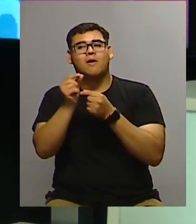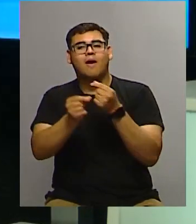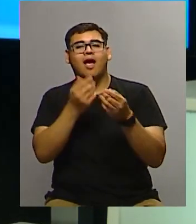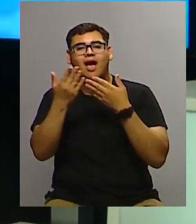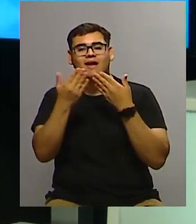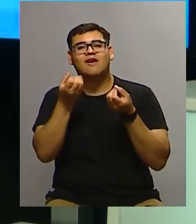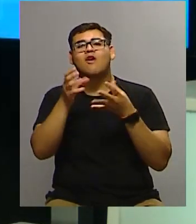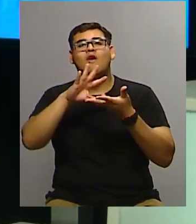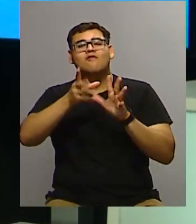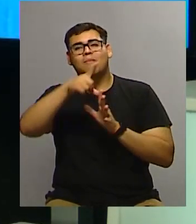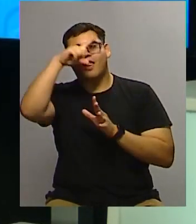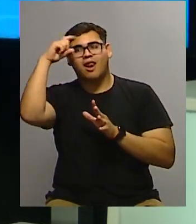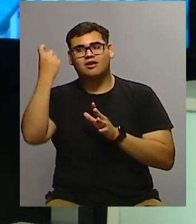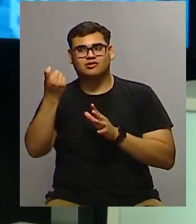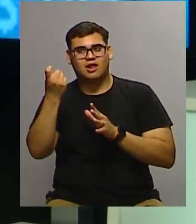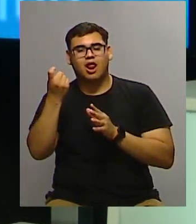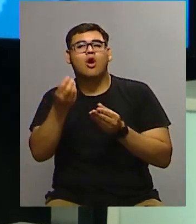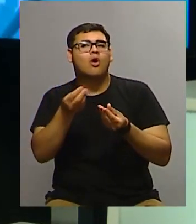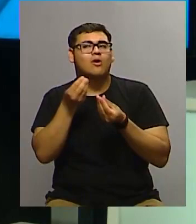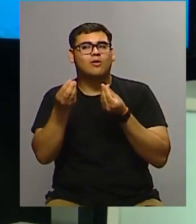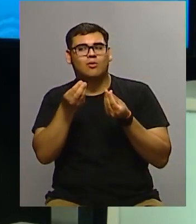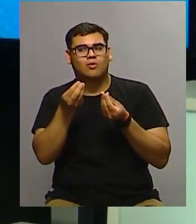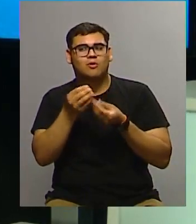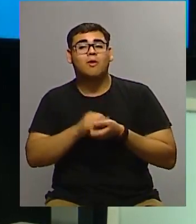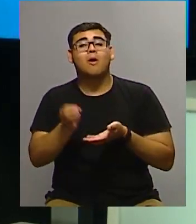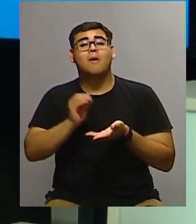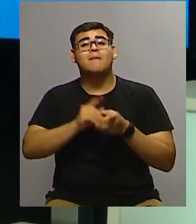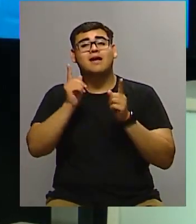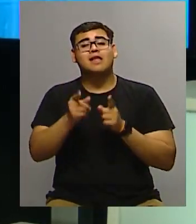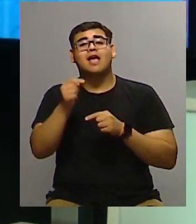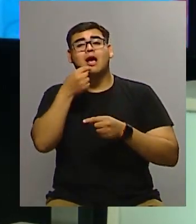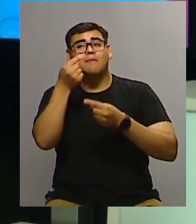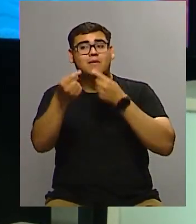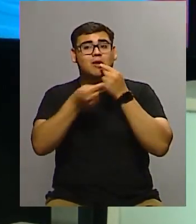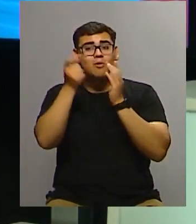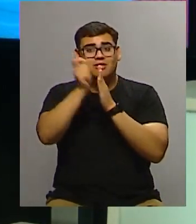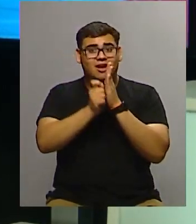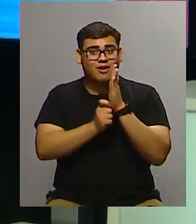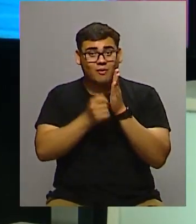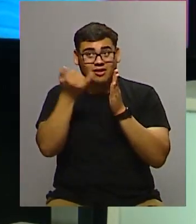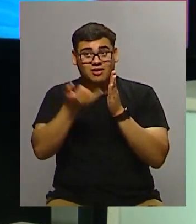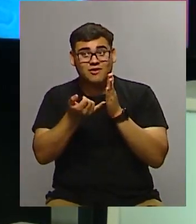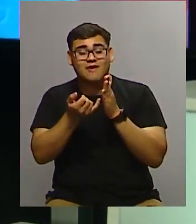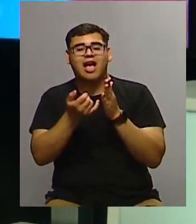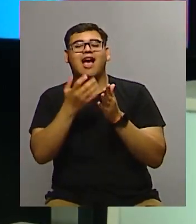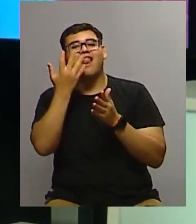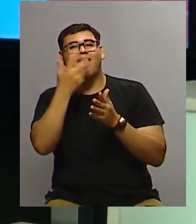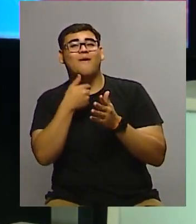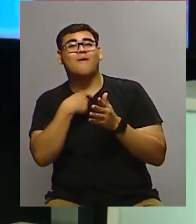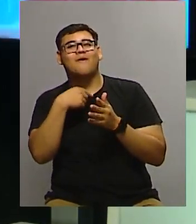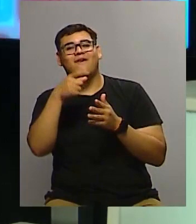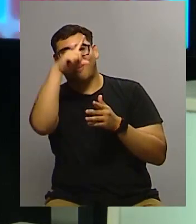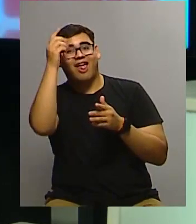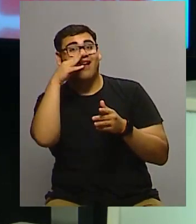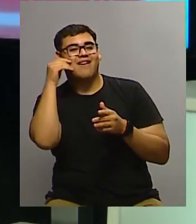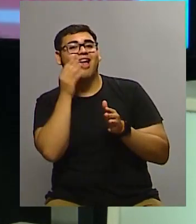nivel nacional, teniendo en cuenta que, y estuvimos mirando encuestas, las encuestas no son muy favorecedoras para el gobierno de Alberto Fernández. Hay que decir